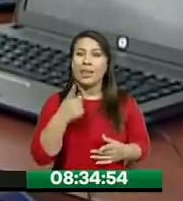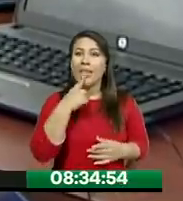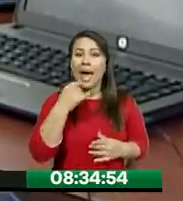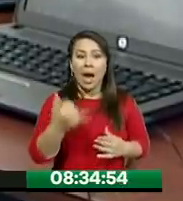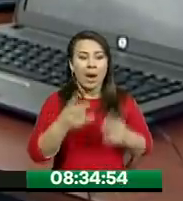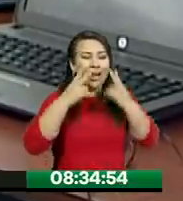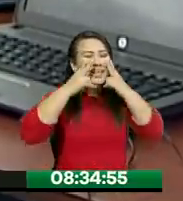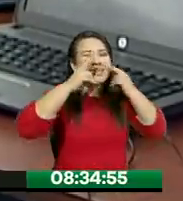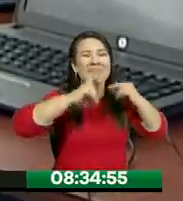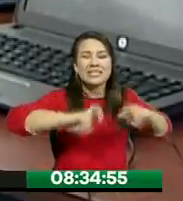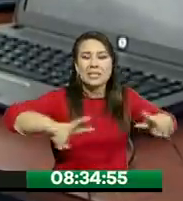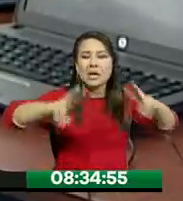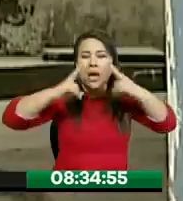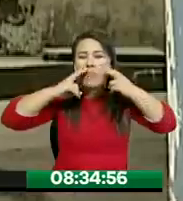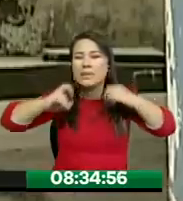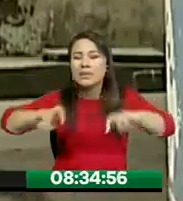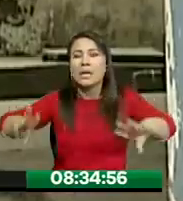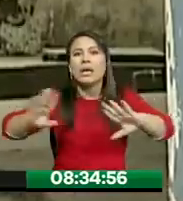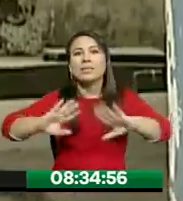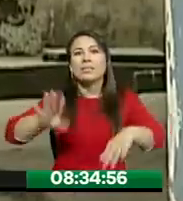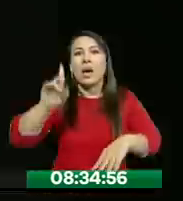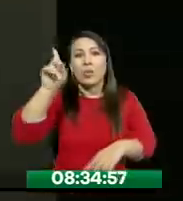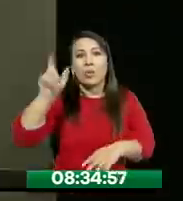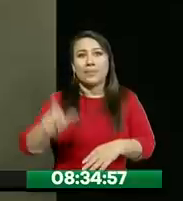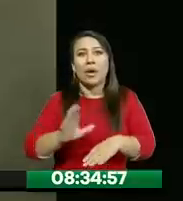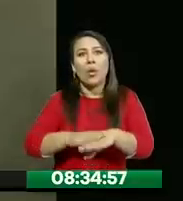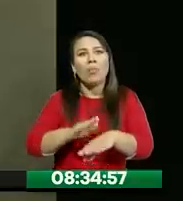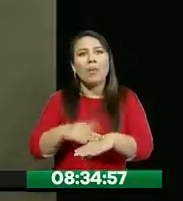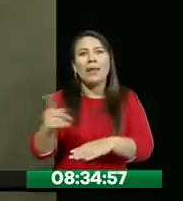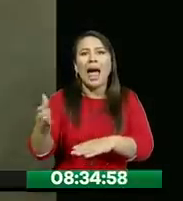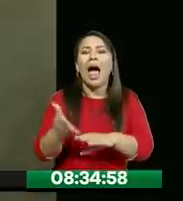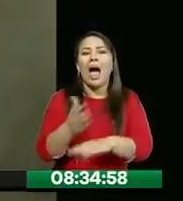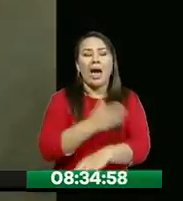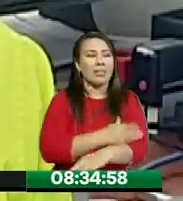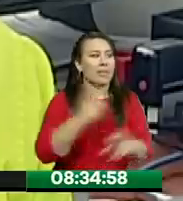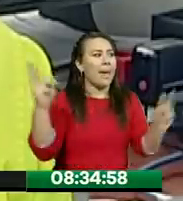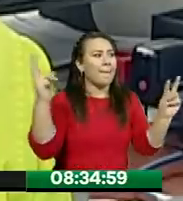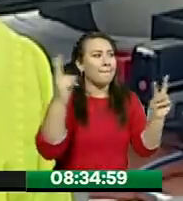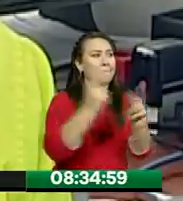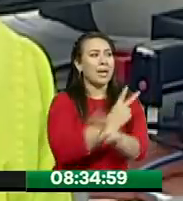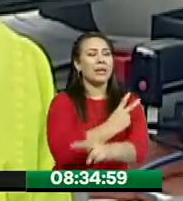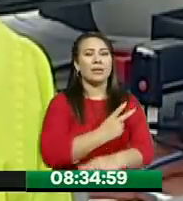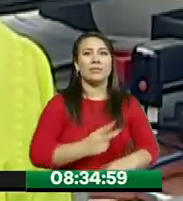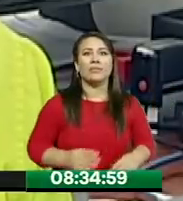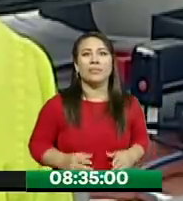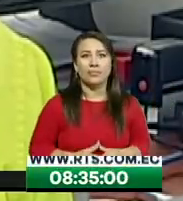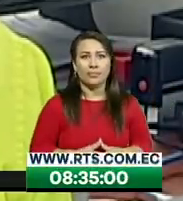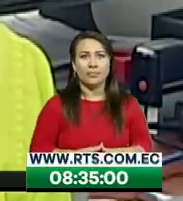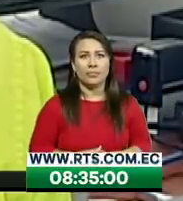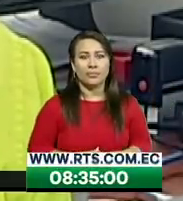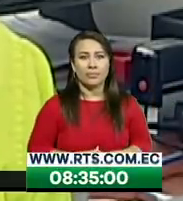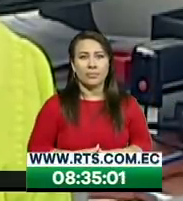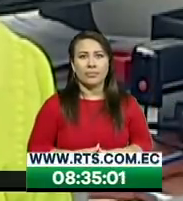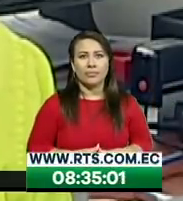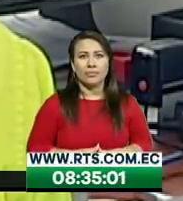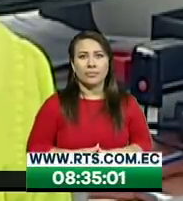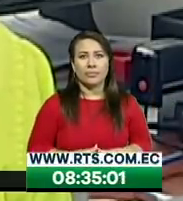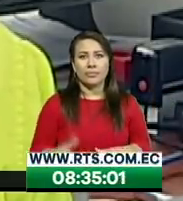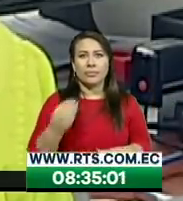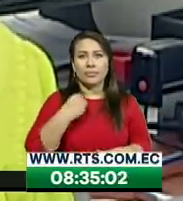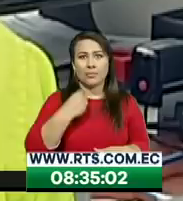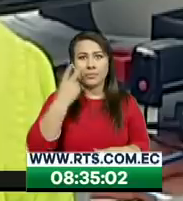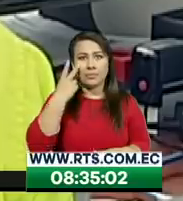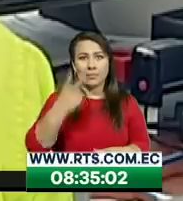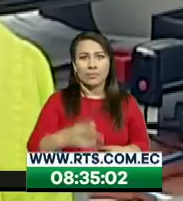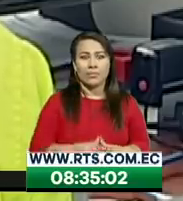cinturones de seguridad. Todos. Que la pintura sea claramente identificada, la operadora que es y que tenga la